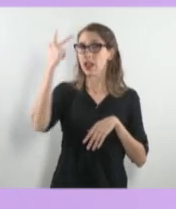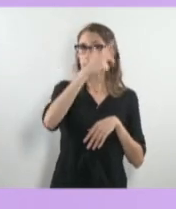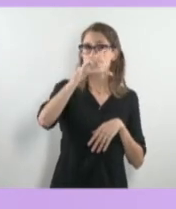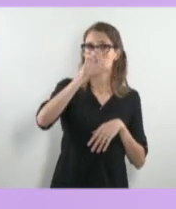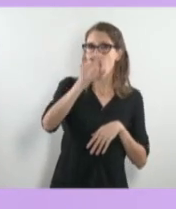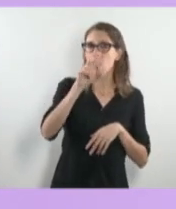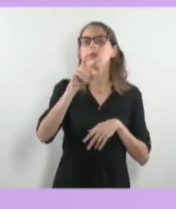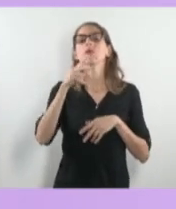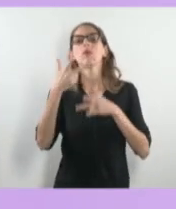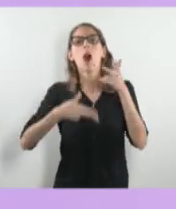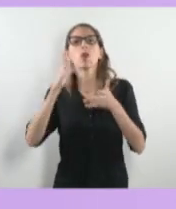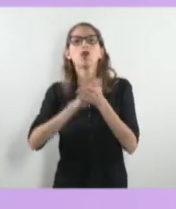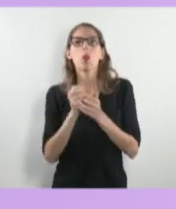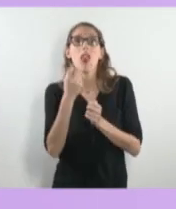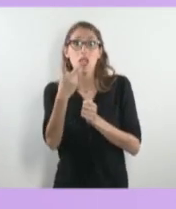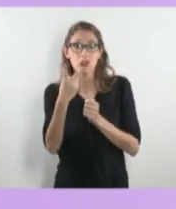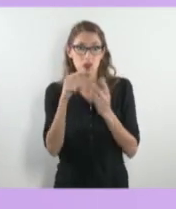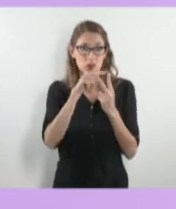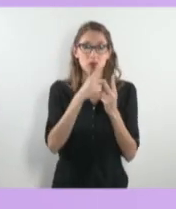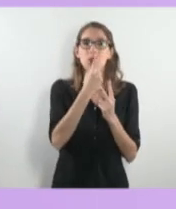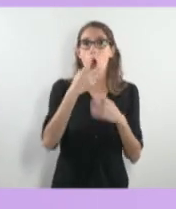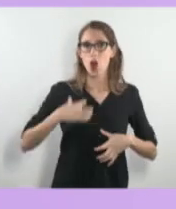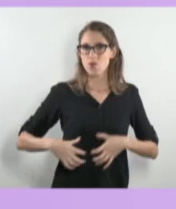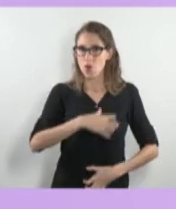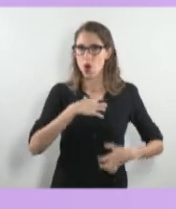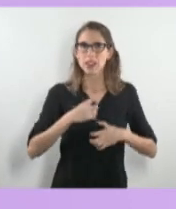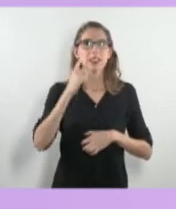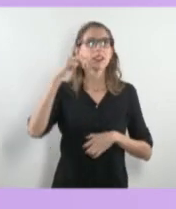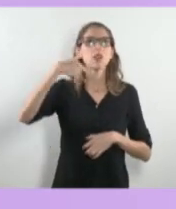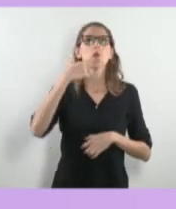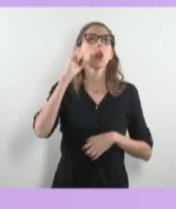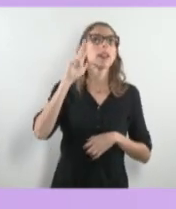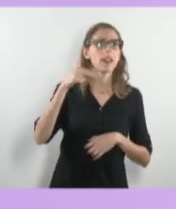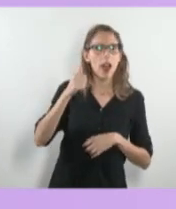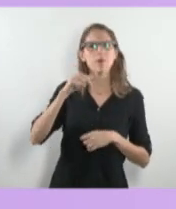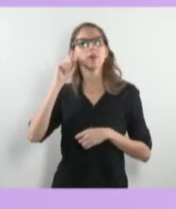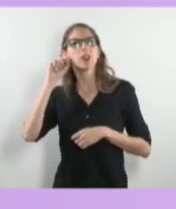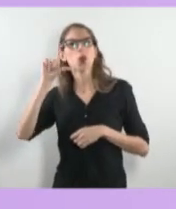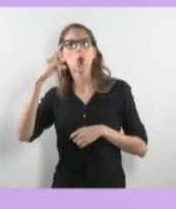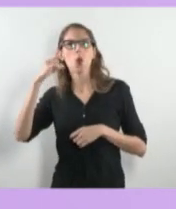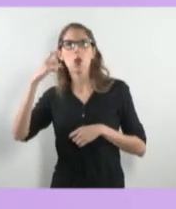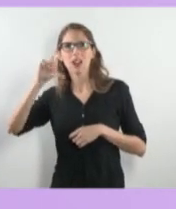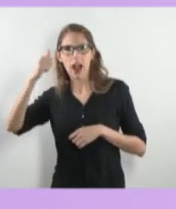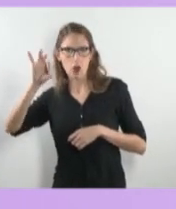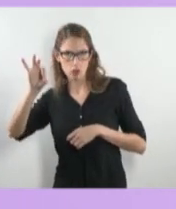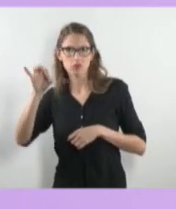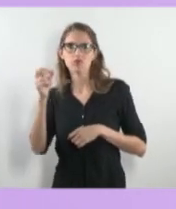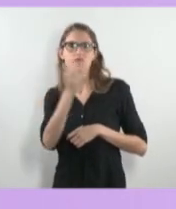la insulina, que suena también ahí bastante, y el glucagón, que eran dos hormonas